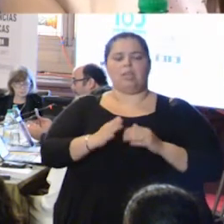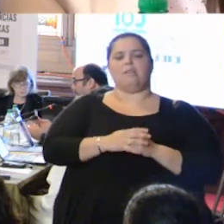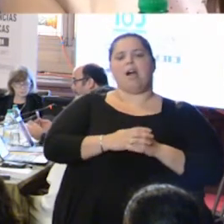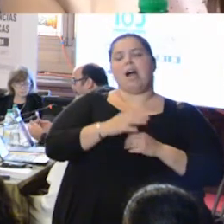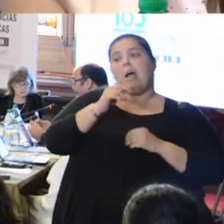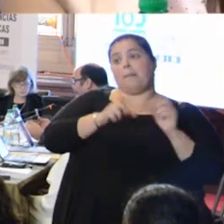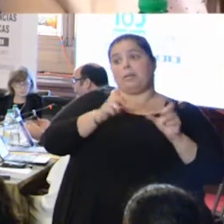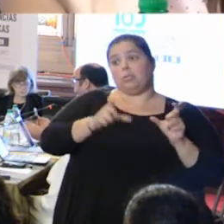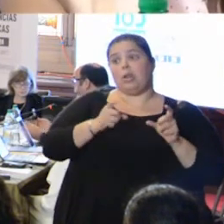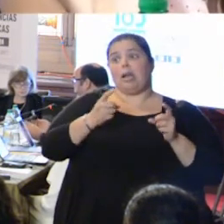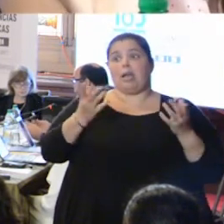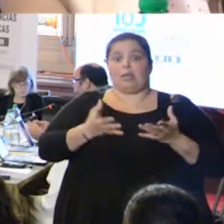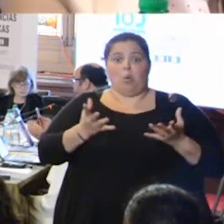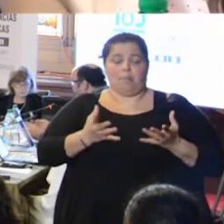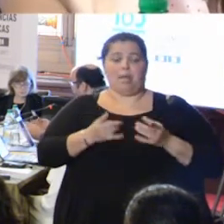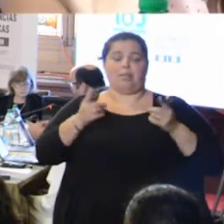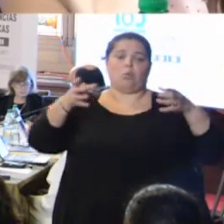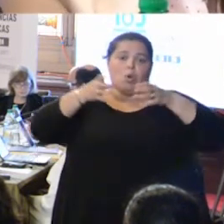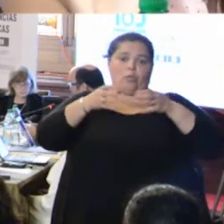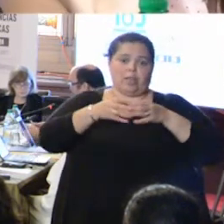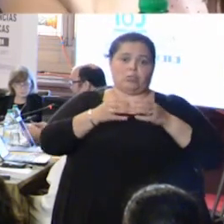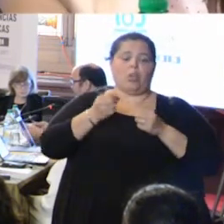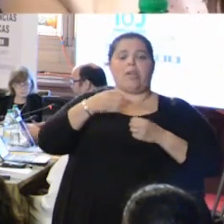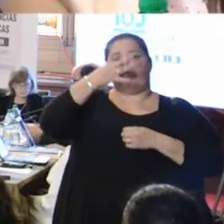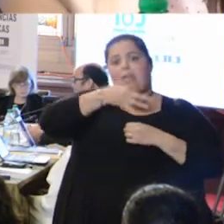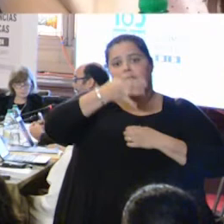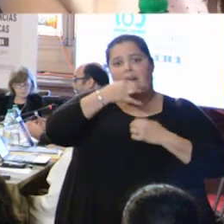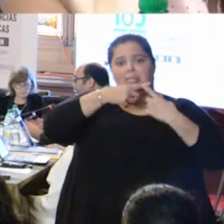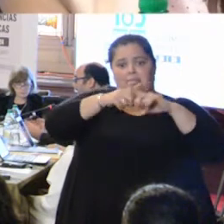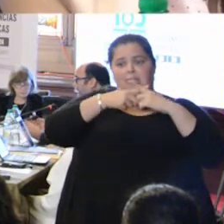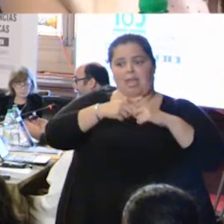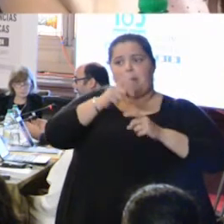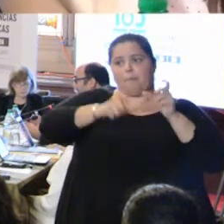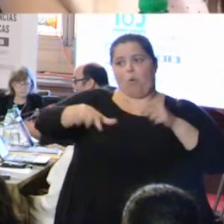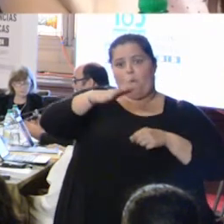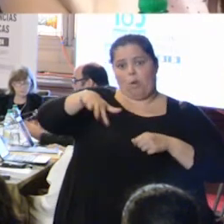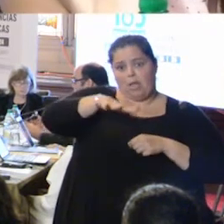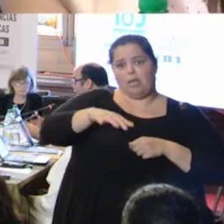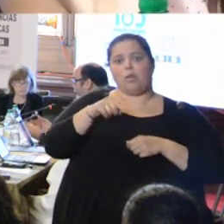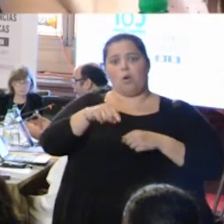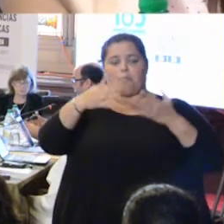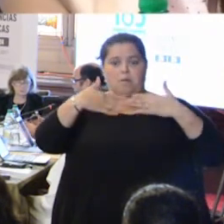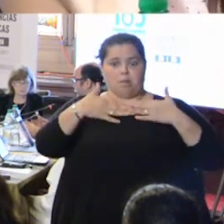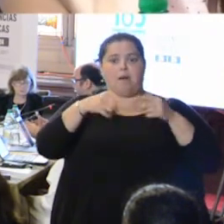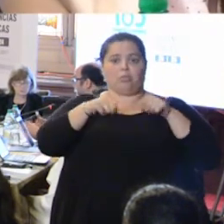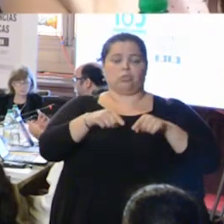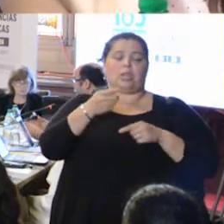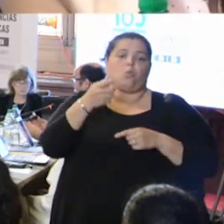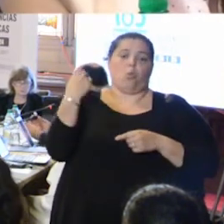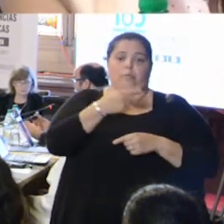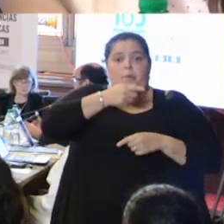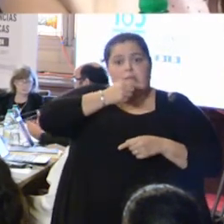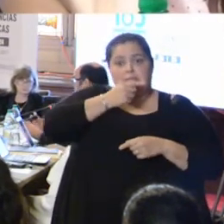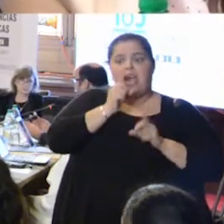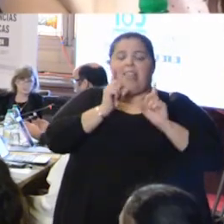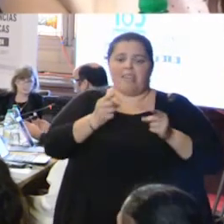en el contexto de debates públicos novedosos en el contexto de la sociedad panameña, luego requieren que nuestra fuerza pública esté